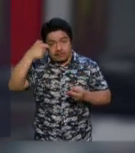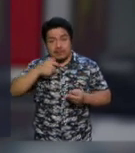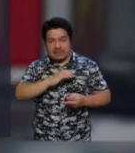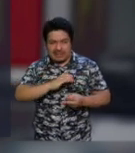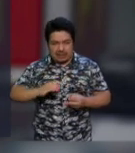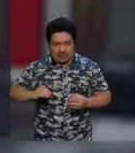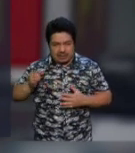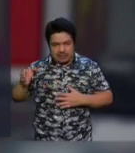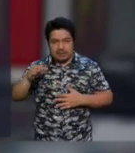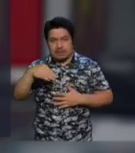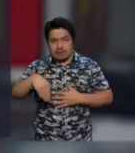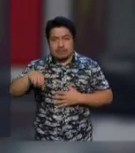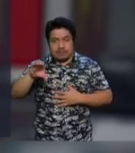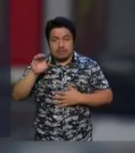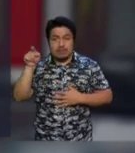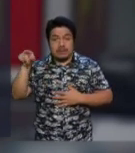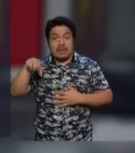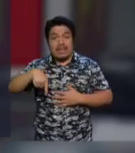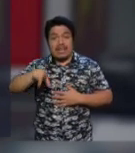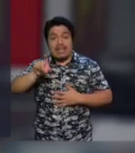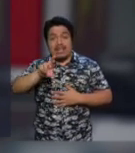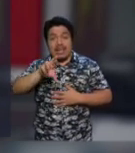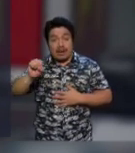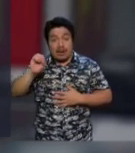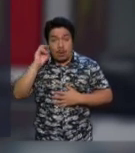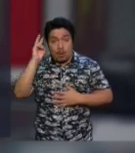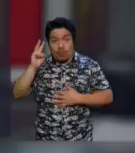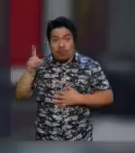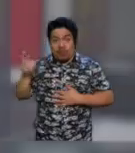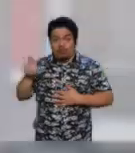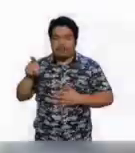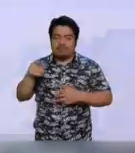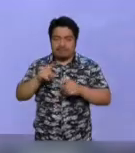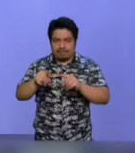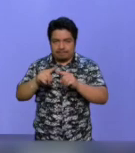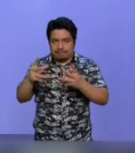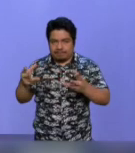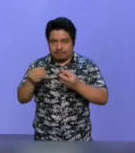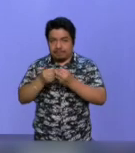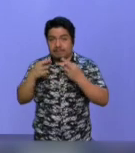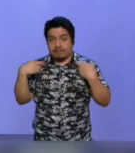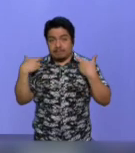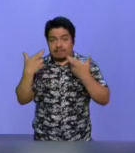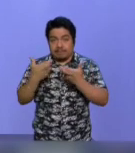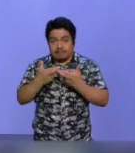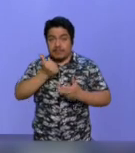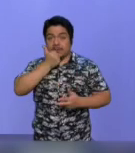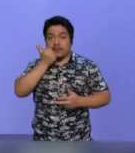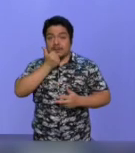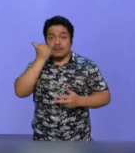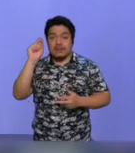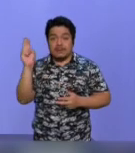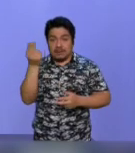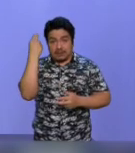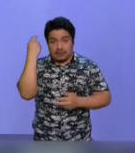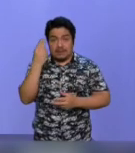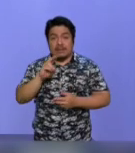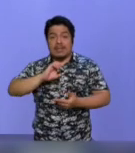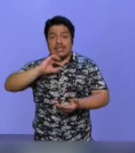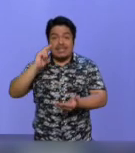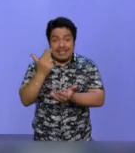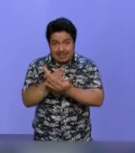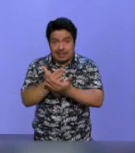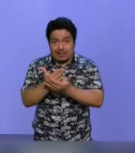del Partido Movimiento Ciudadano, viajó a Quintana Roo para reunirse con la comunidad estudiantil y docente de la Universidad de Chetumal, en donde dijo se pondrá